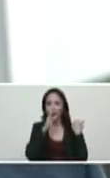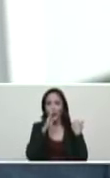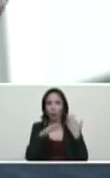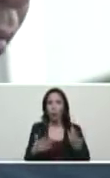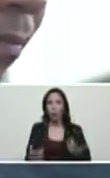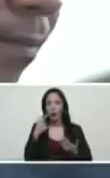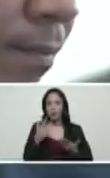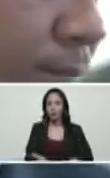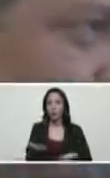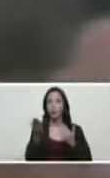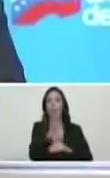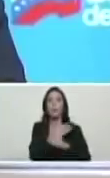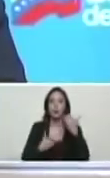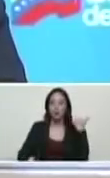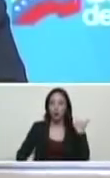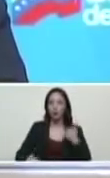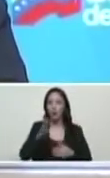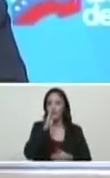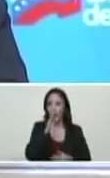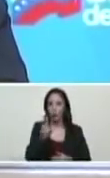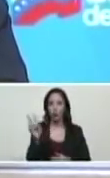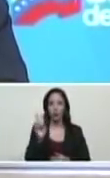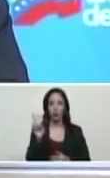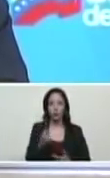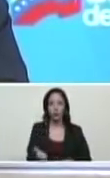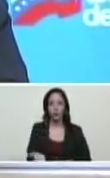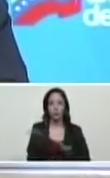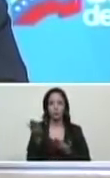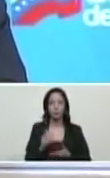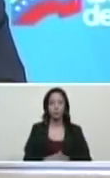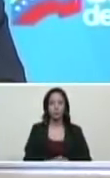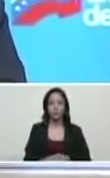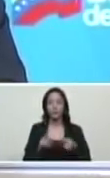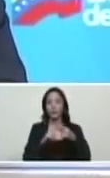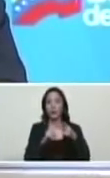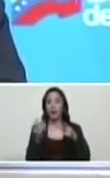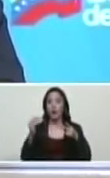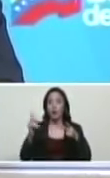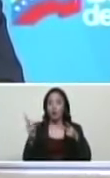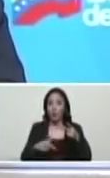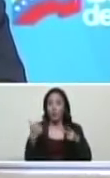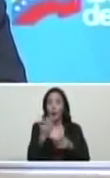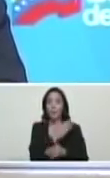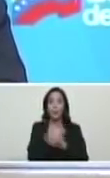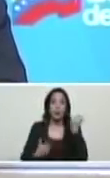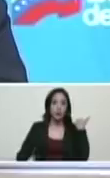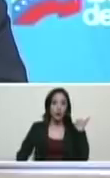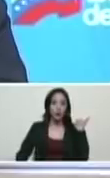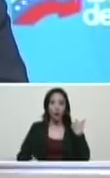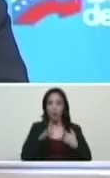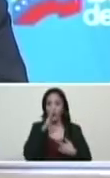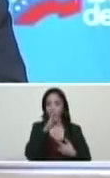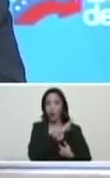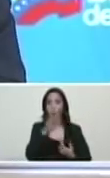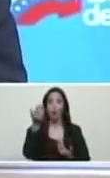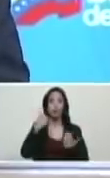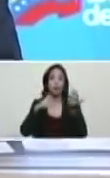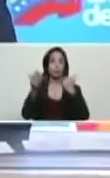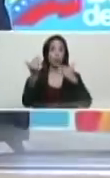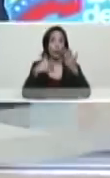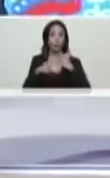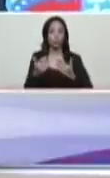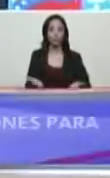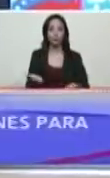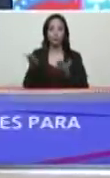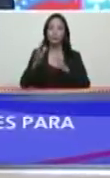del Banco de Venezuela y la presidenta del Banco del Tesoro. Yo le